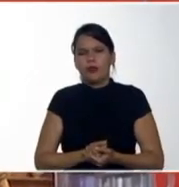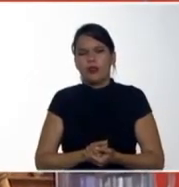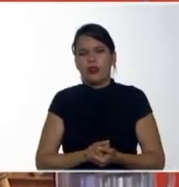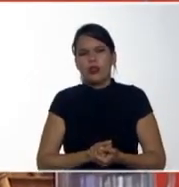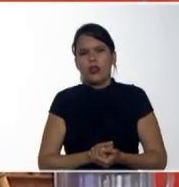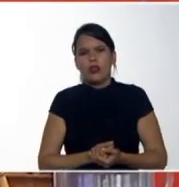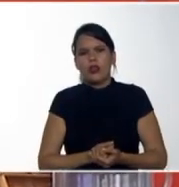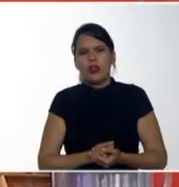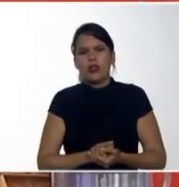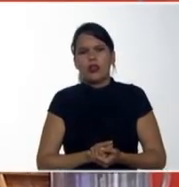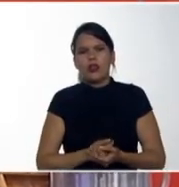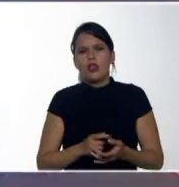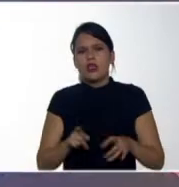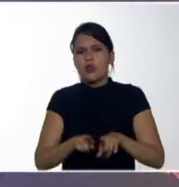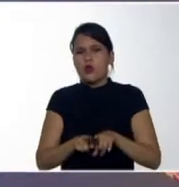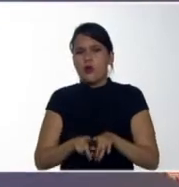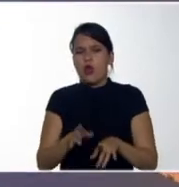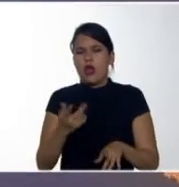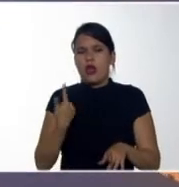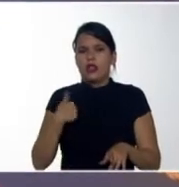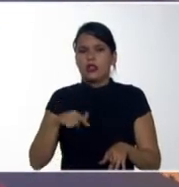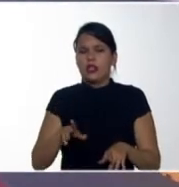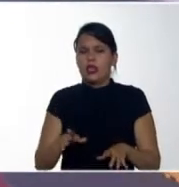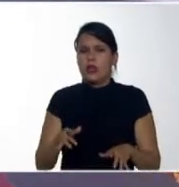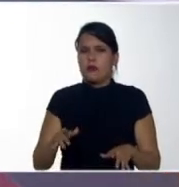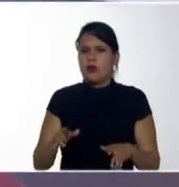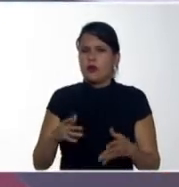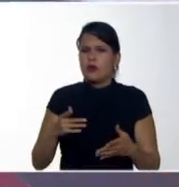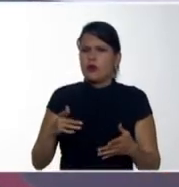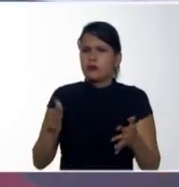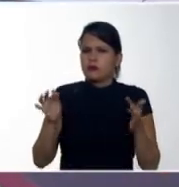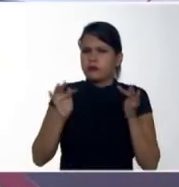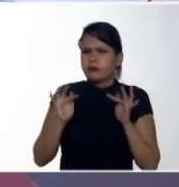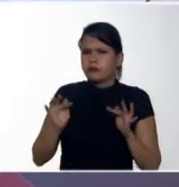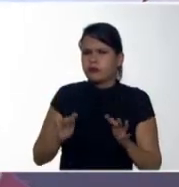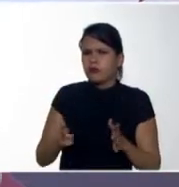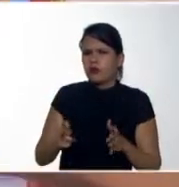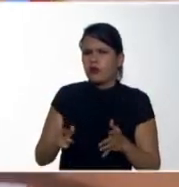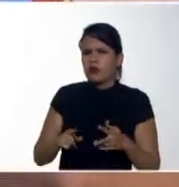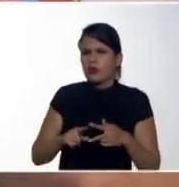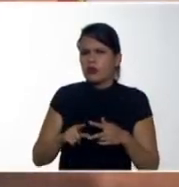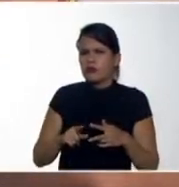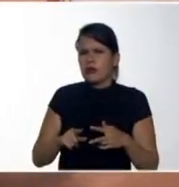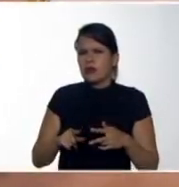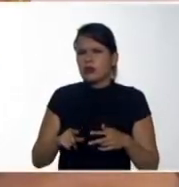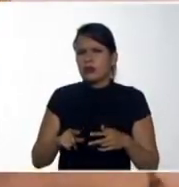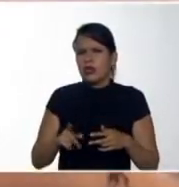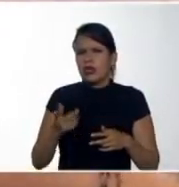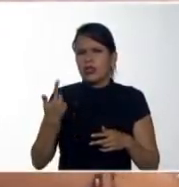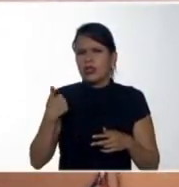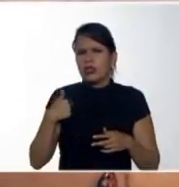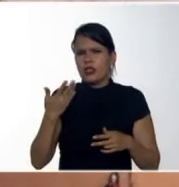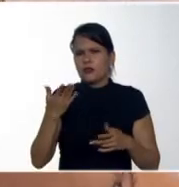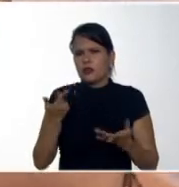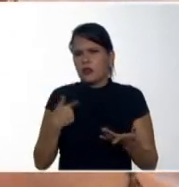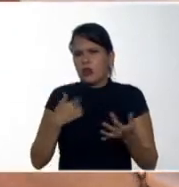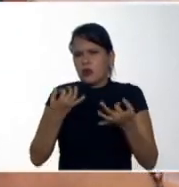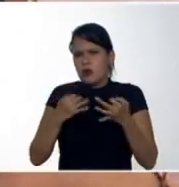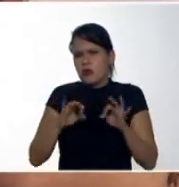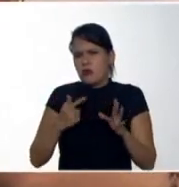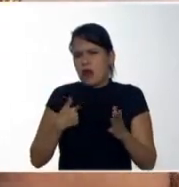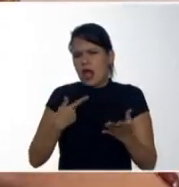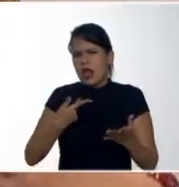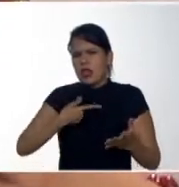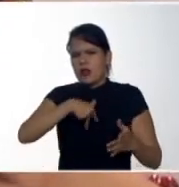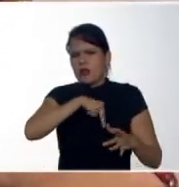Igualmente, tenemos técnicas de filtración utilizadas en el laboratorio. Aquí tenemos, esto es algo cotidiano